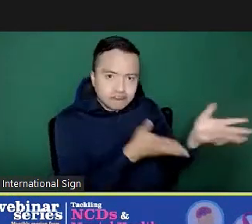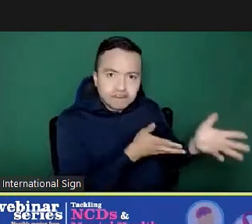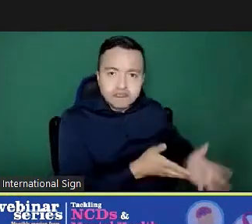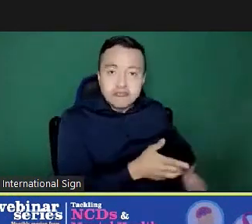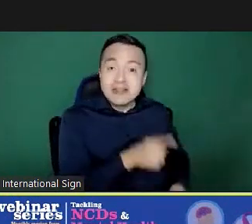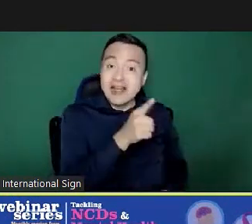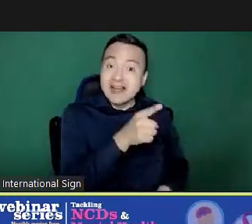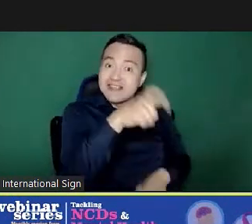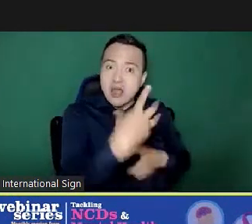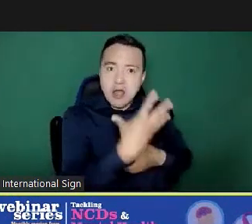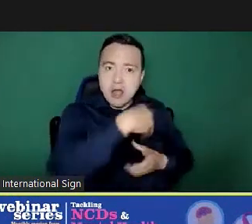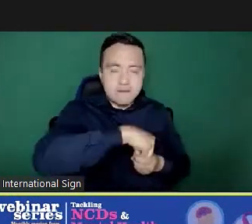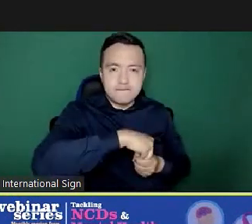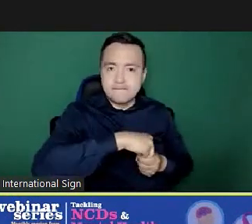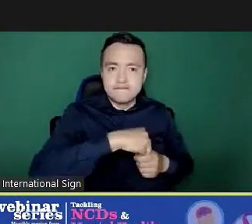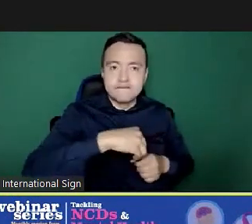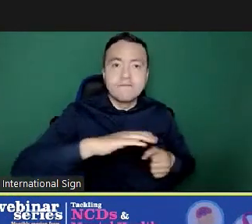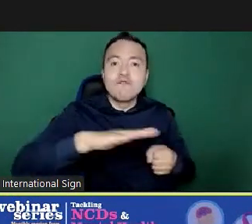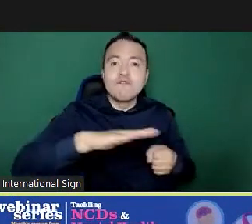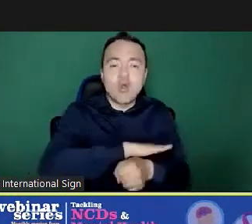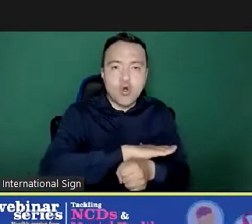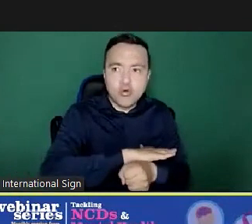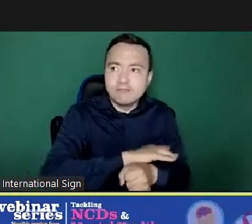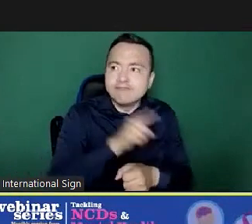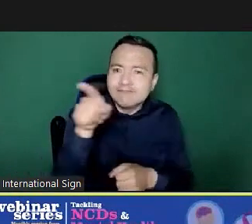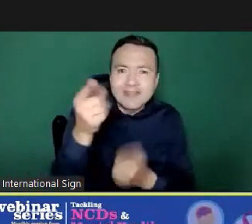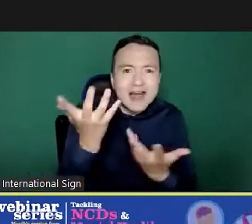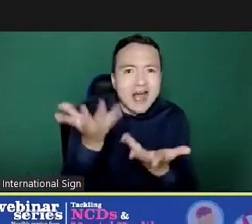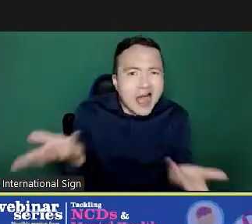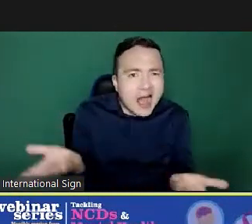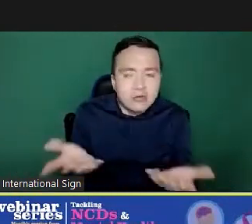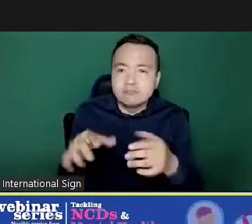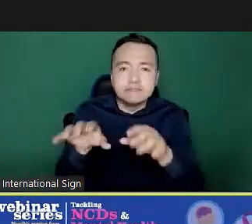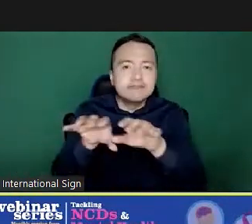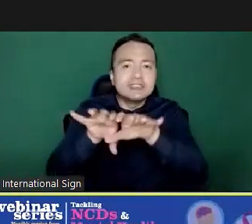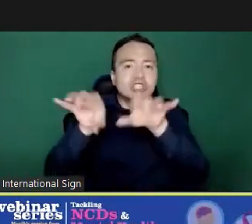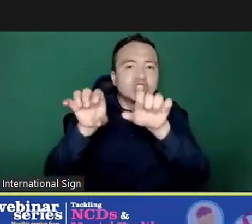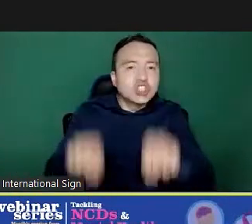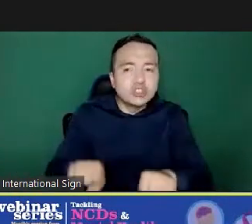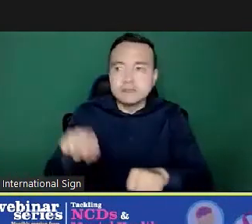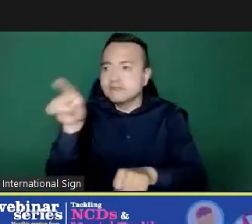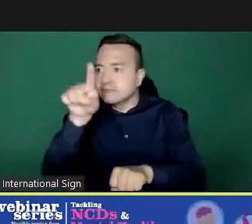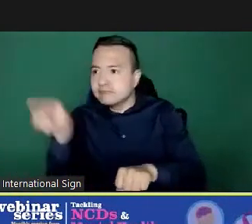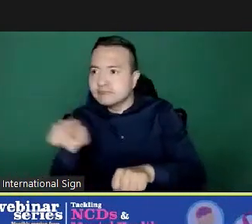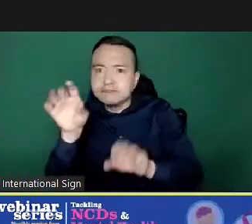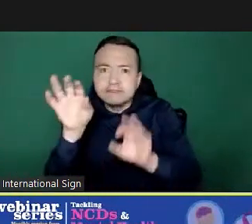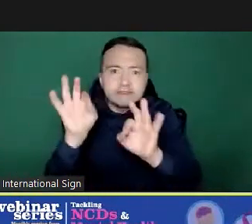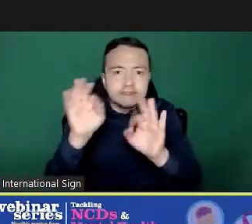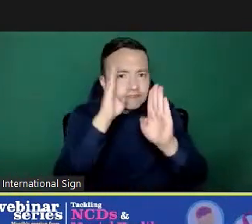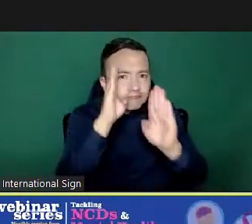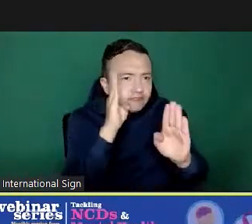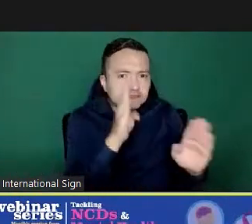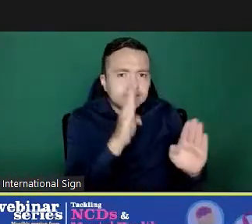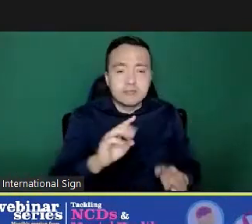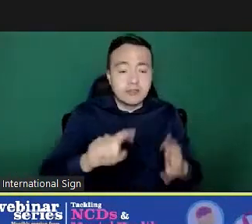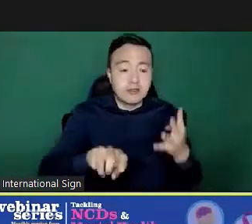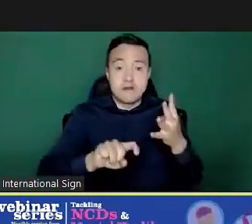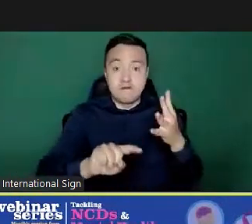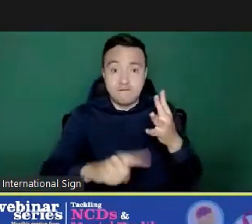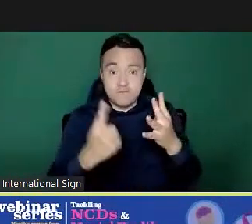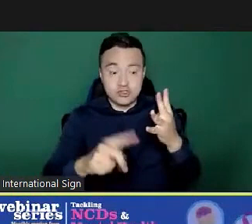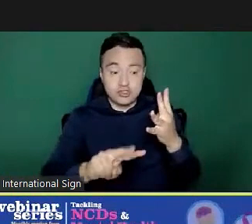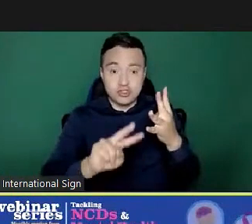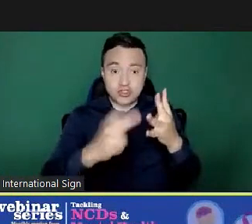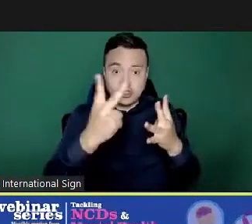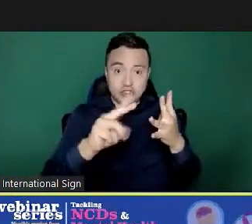integrales con sistemas de referencias que funcionen entre los diferentes niveles de atención primario, secundario y terciario, según sea necesario por